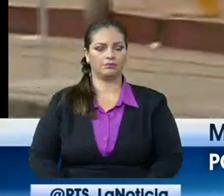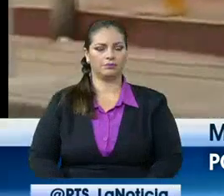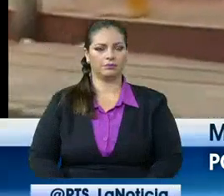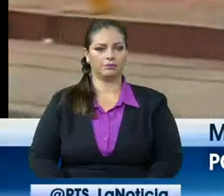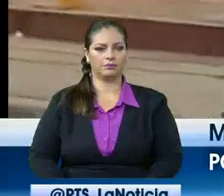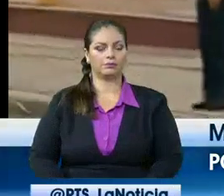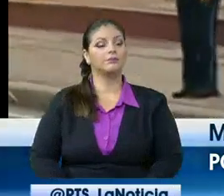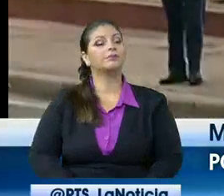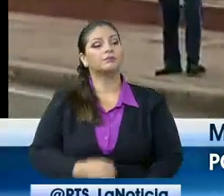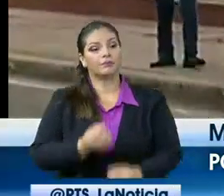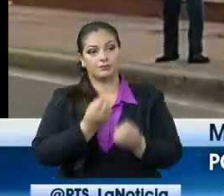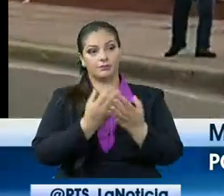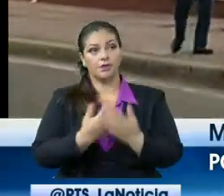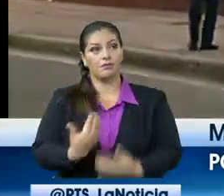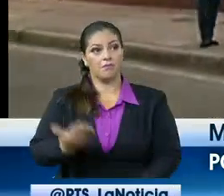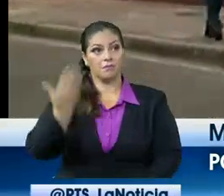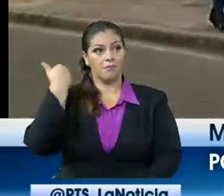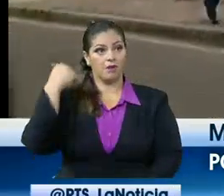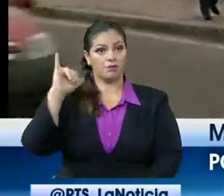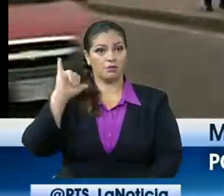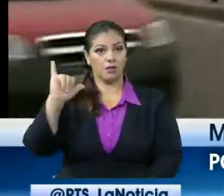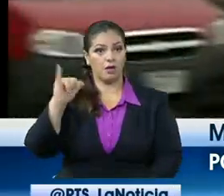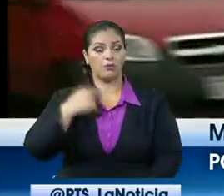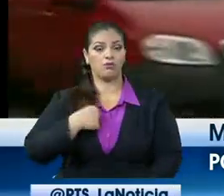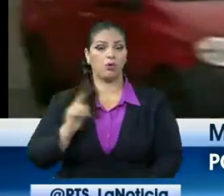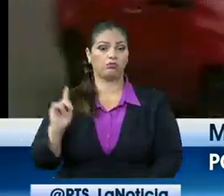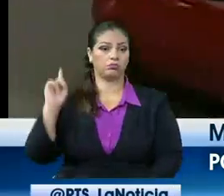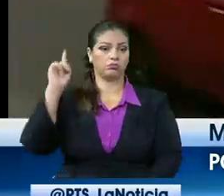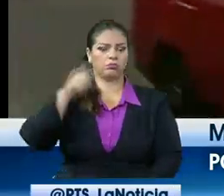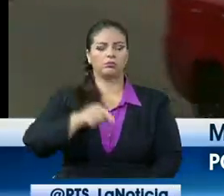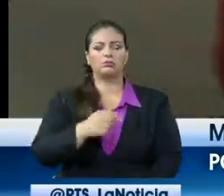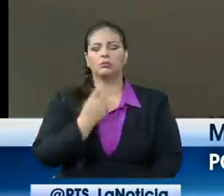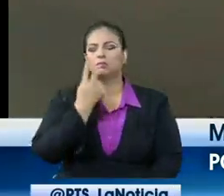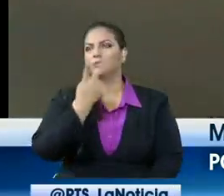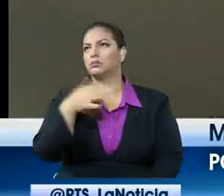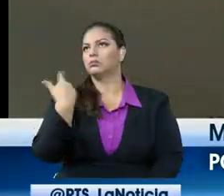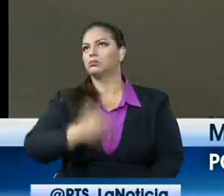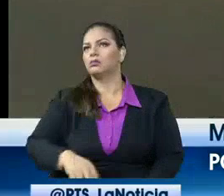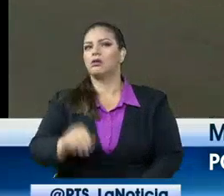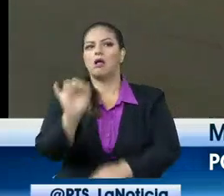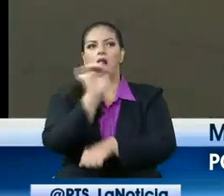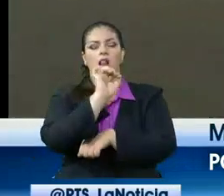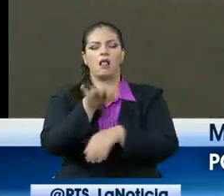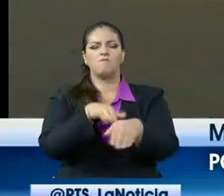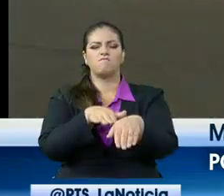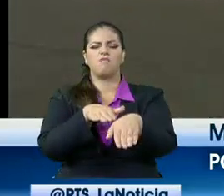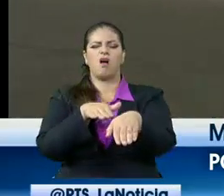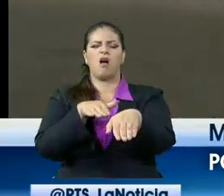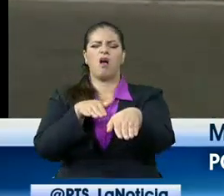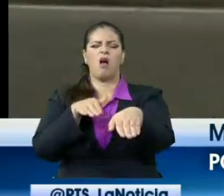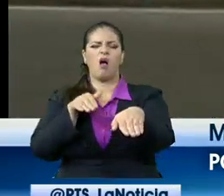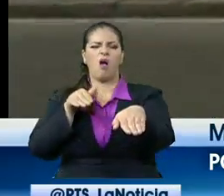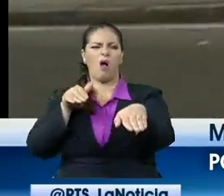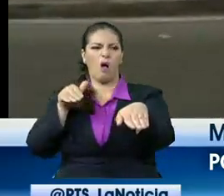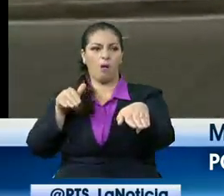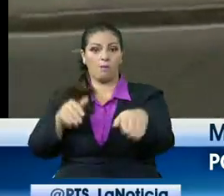estuve presente en un lugar, el congestionamiento es bárbaro. Hoy día sumamos los transportes escolares.